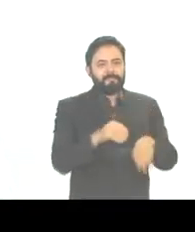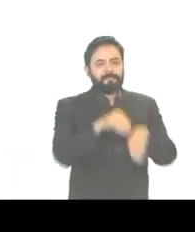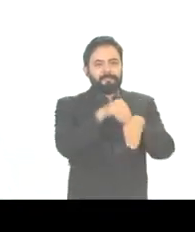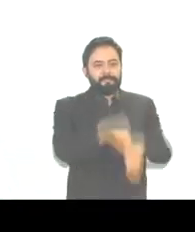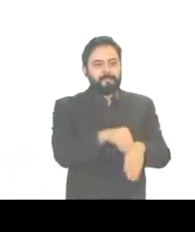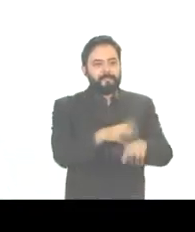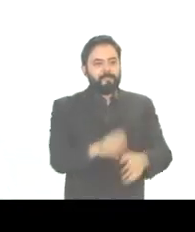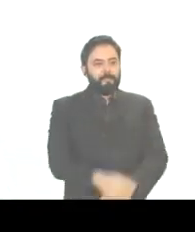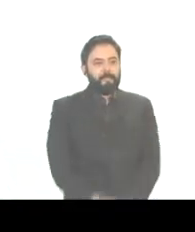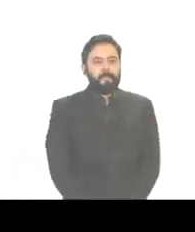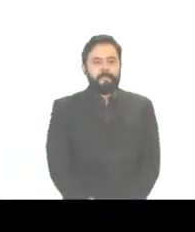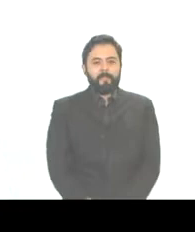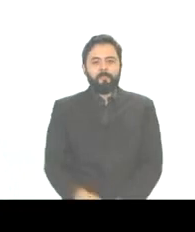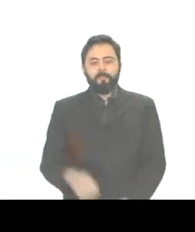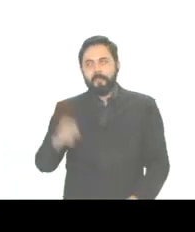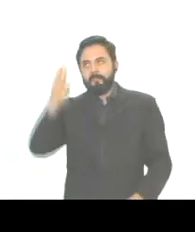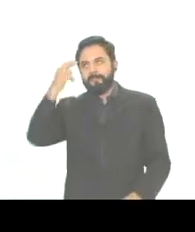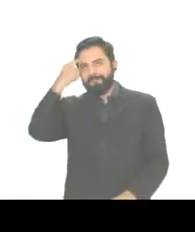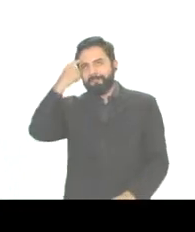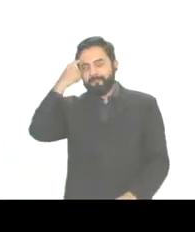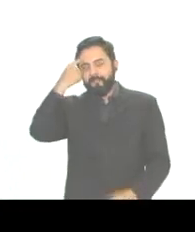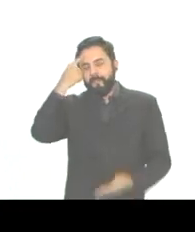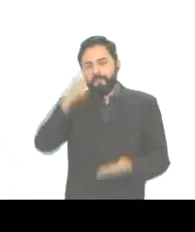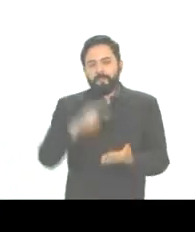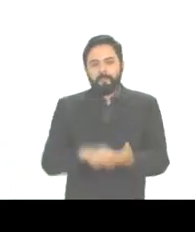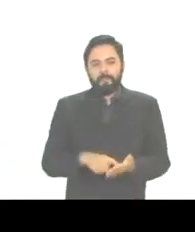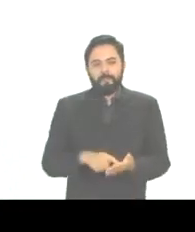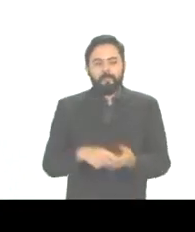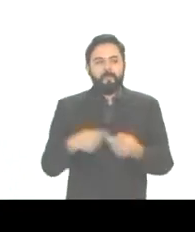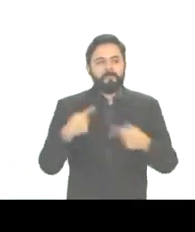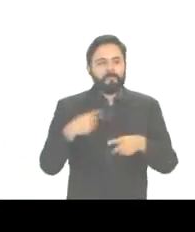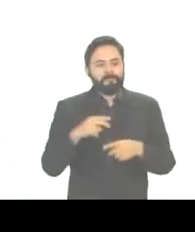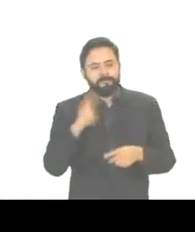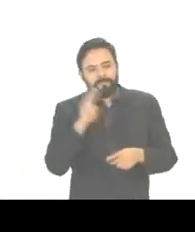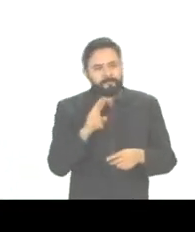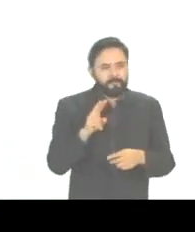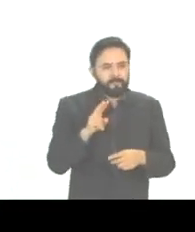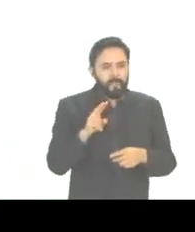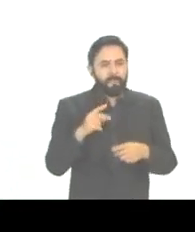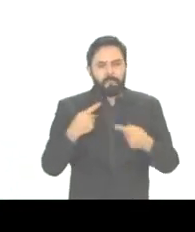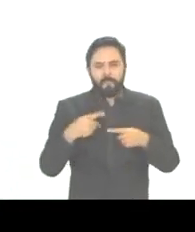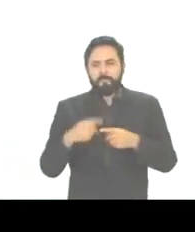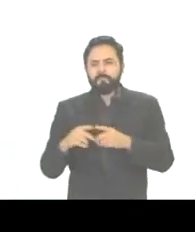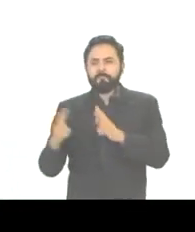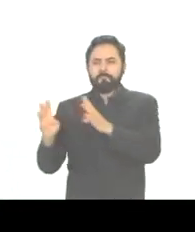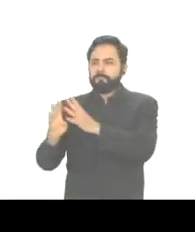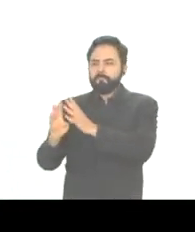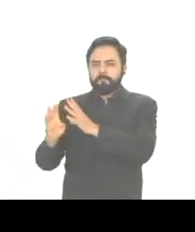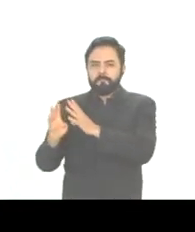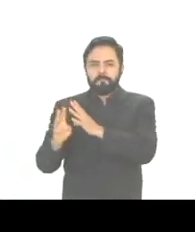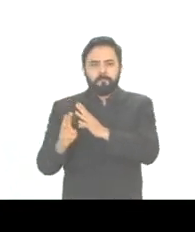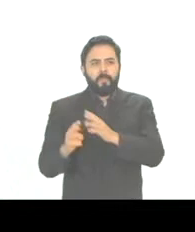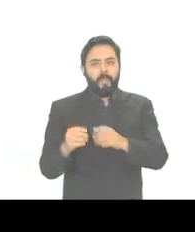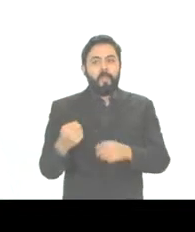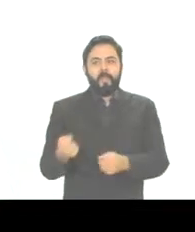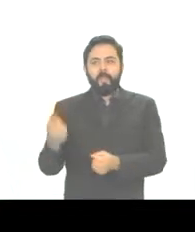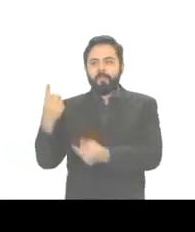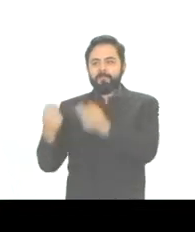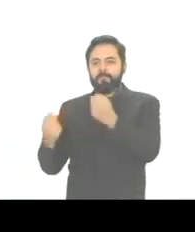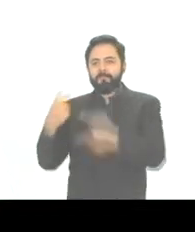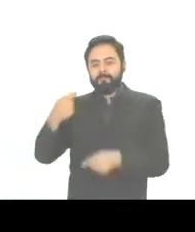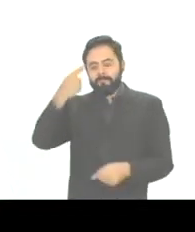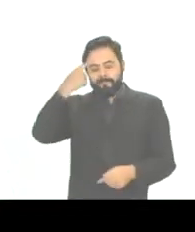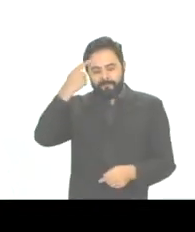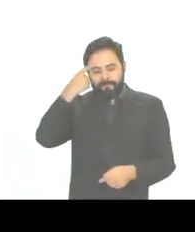Creo que fue una jornada en donde vimos que hay mucha gente que se está sumando. Hay personas conscientes de